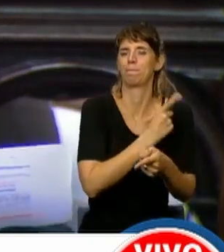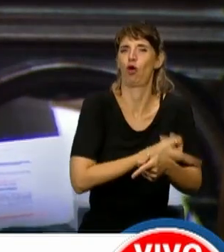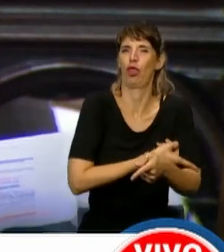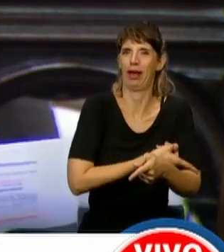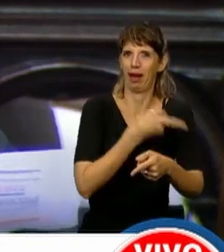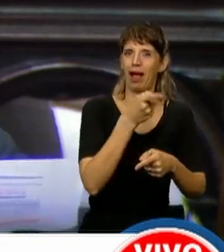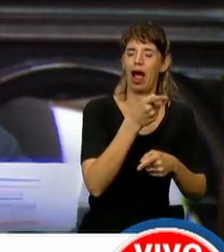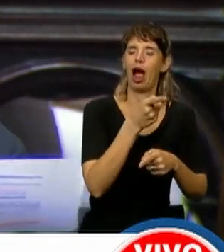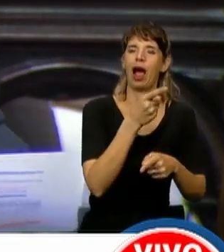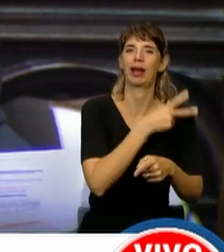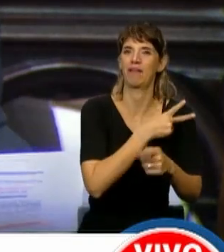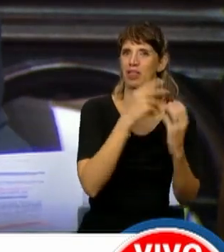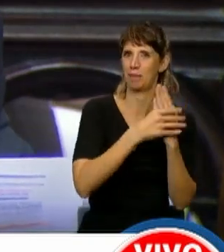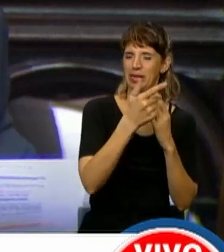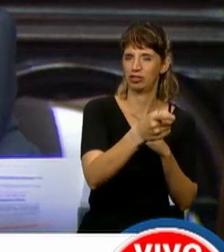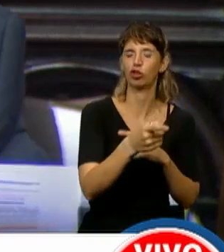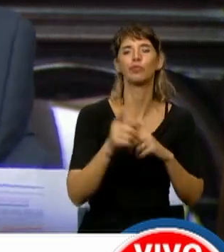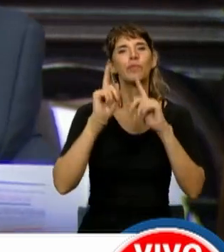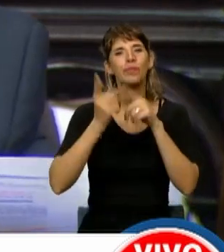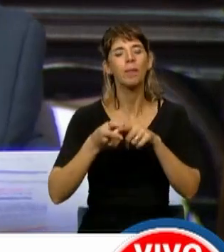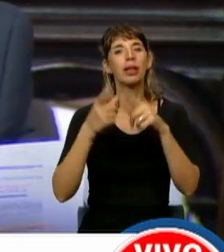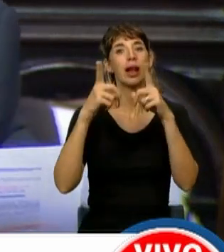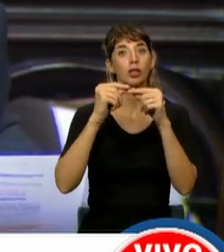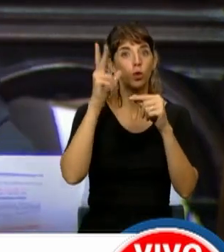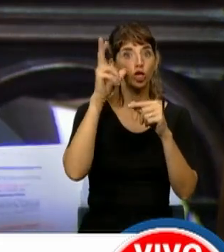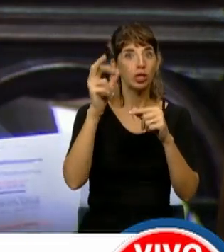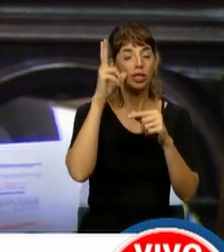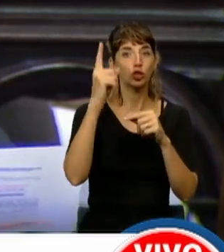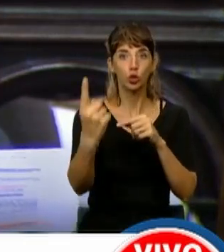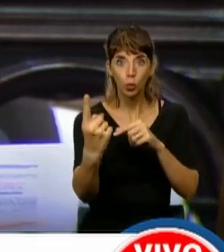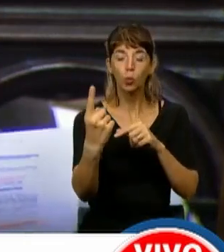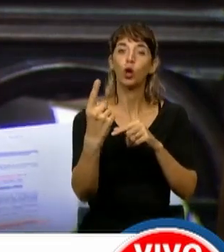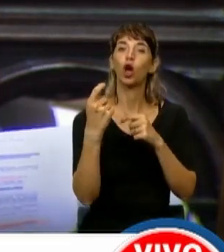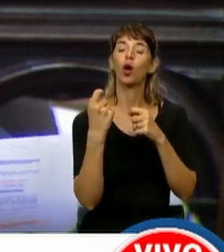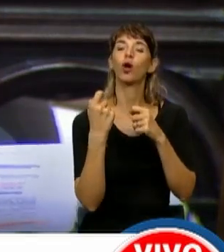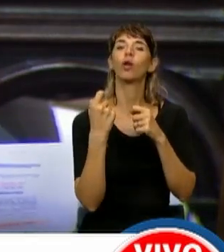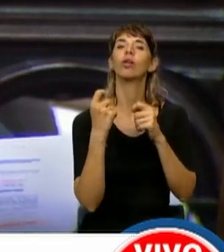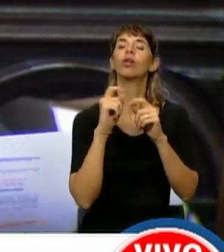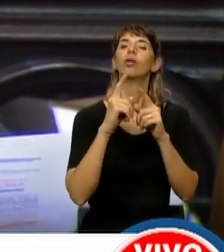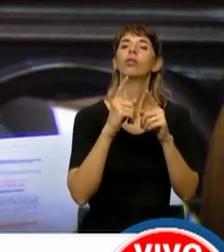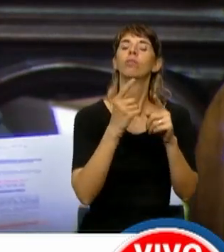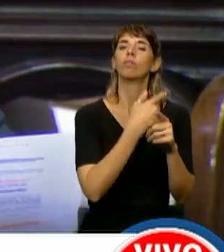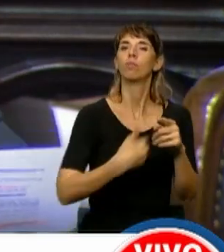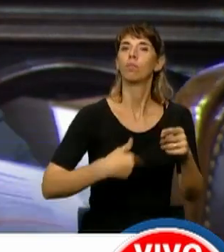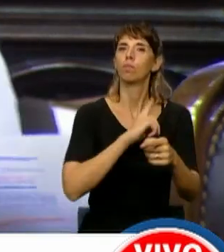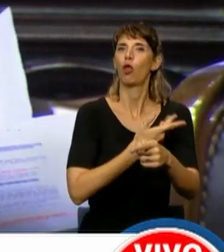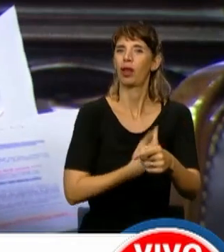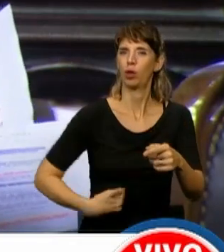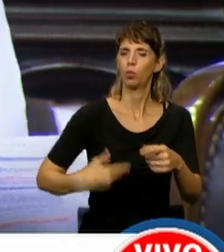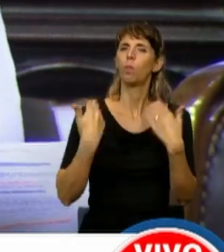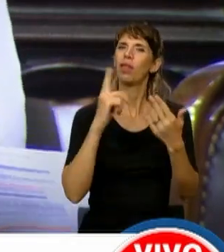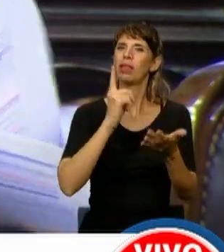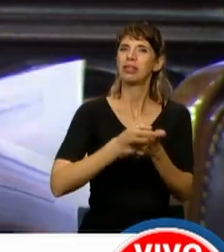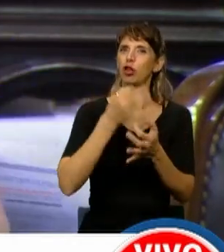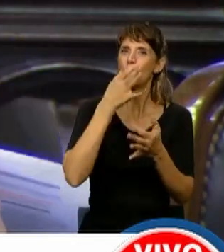se dijo, artículo 80, 81, se incrementan las facultades para fijar la tasa de estadística, derecho de